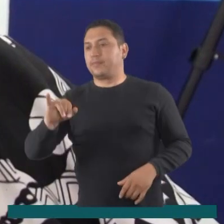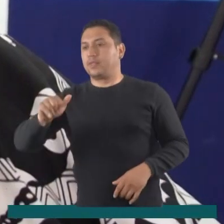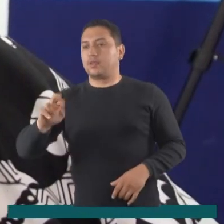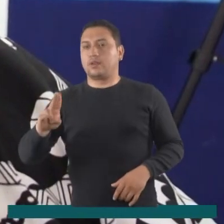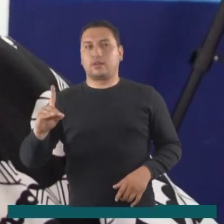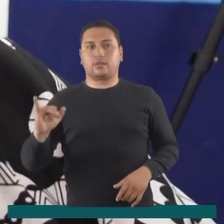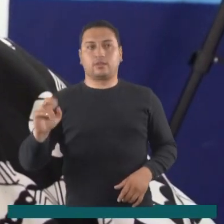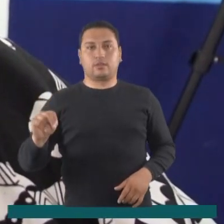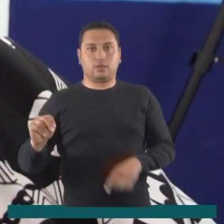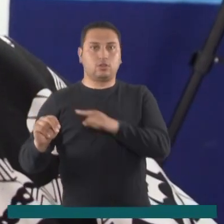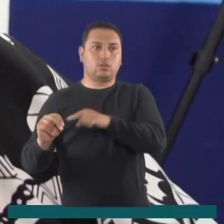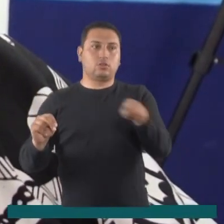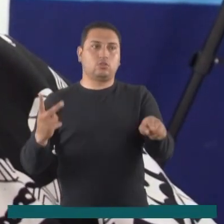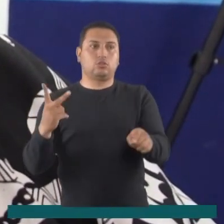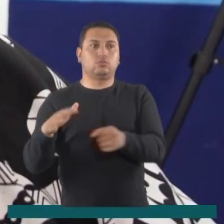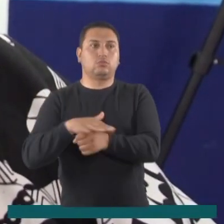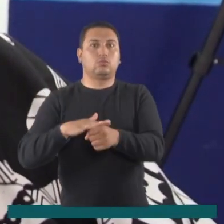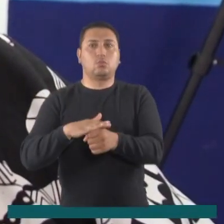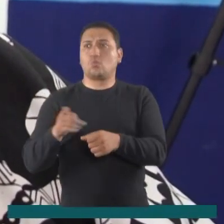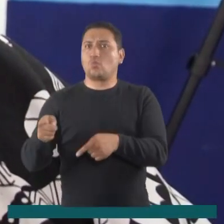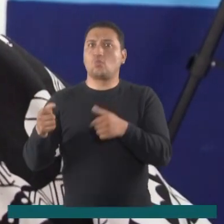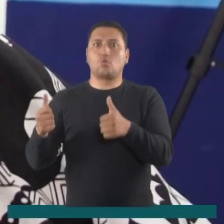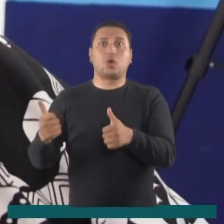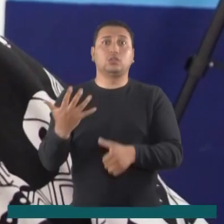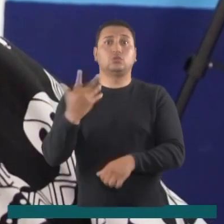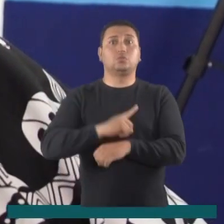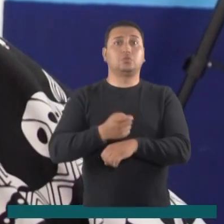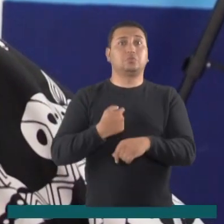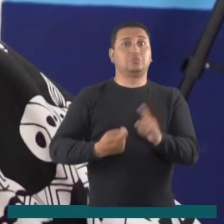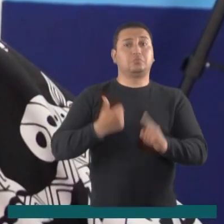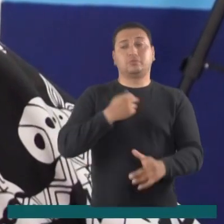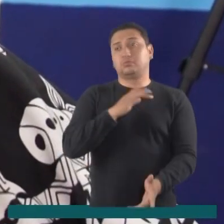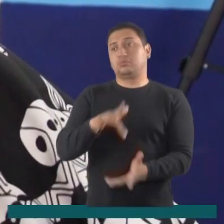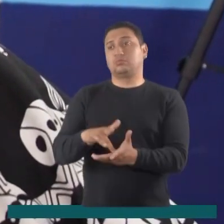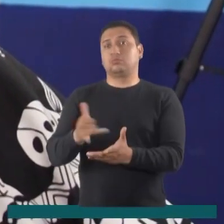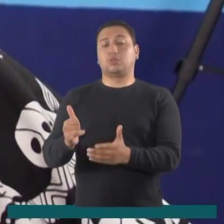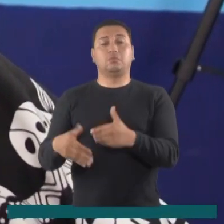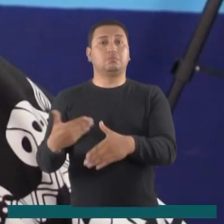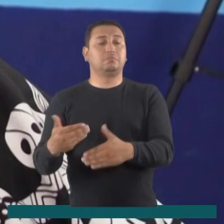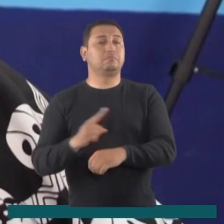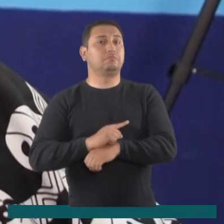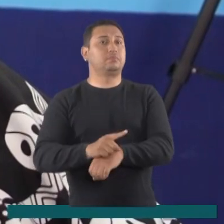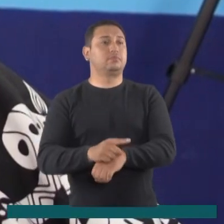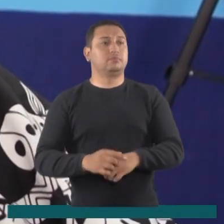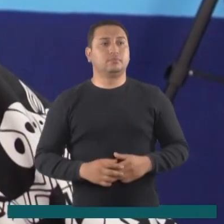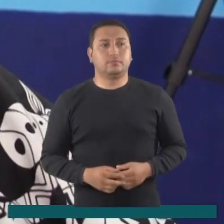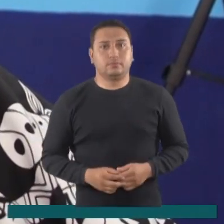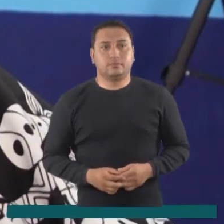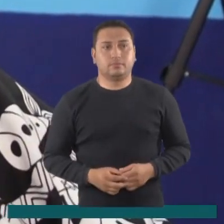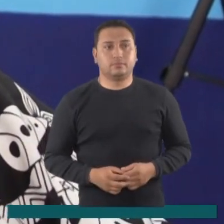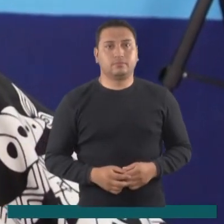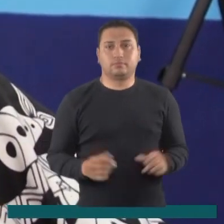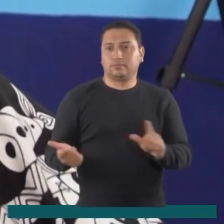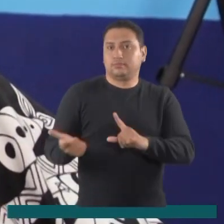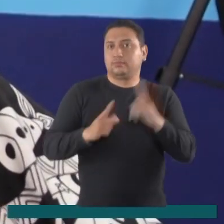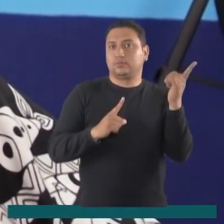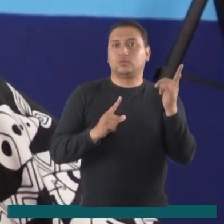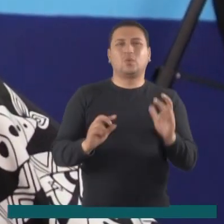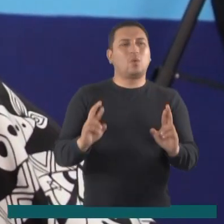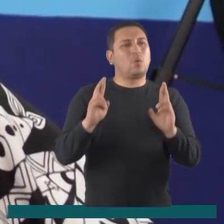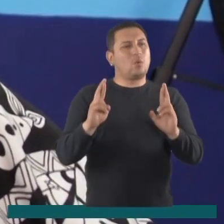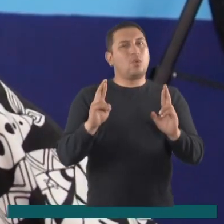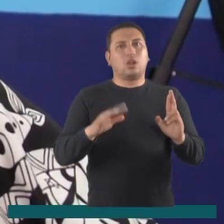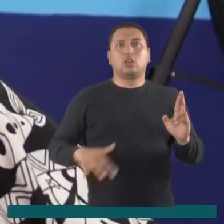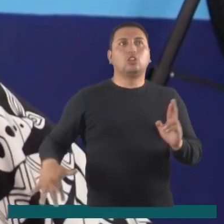buena, súper buena. No me demoré ni 5 minutos, no me demoraron ni 5 minutos haciendo el trámite. Ya,